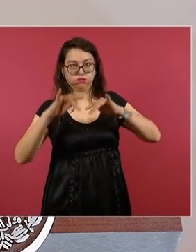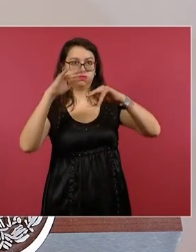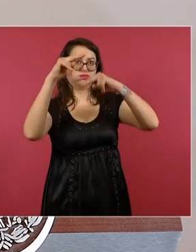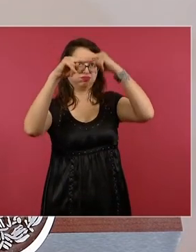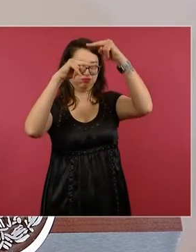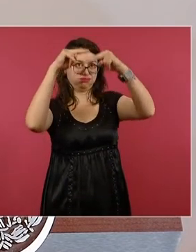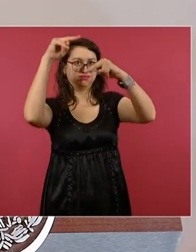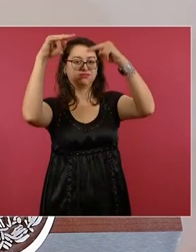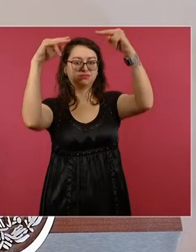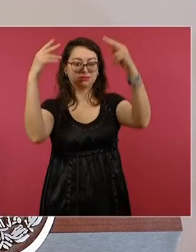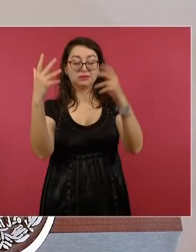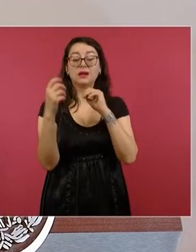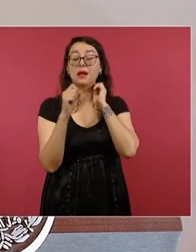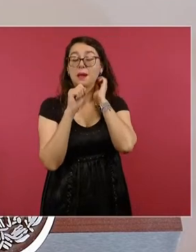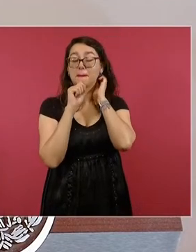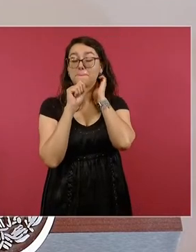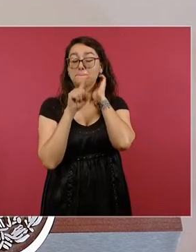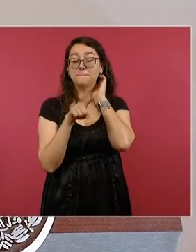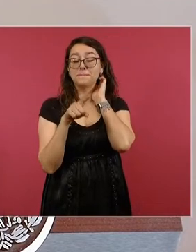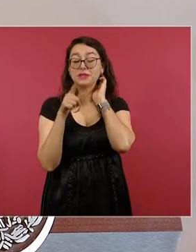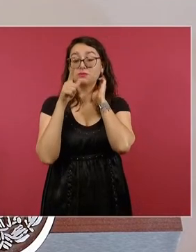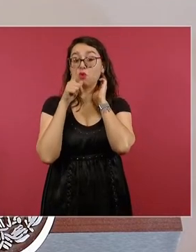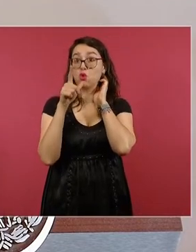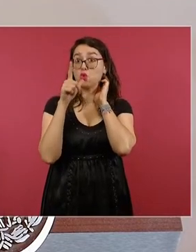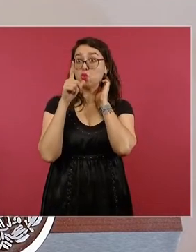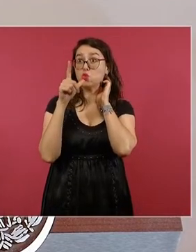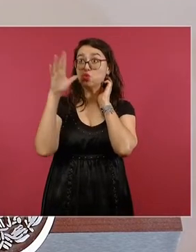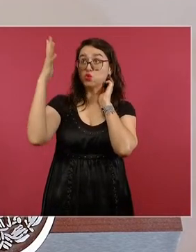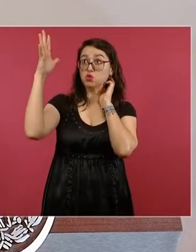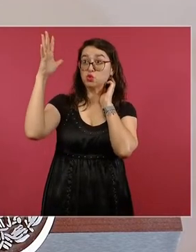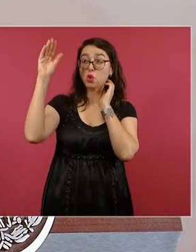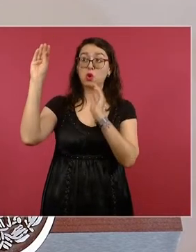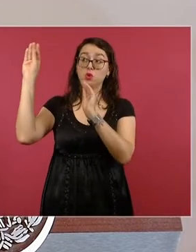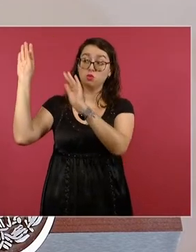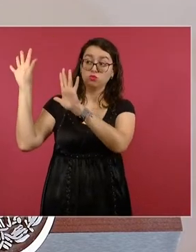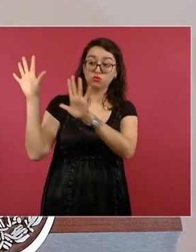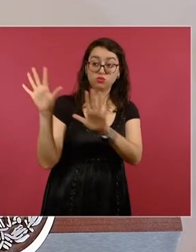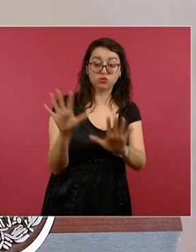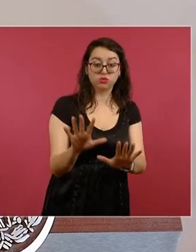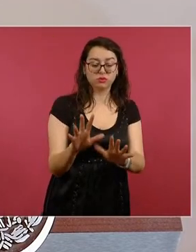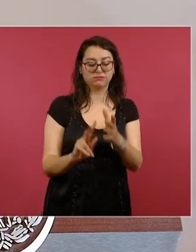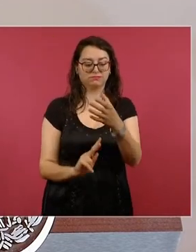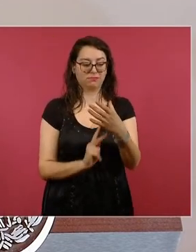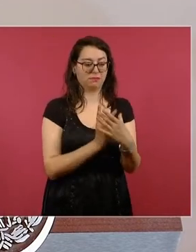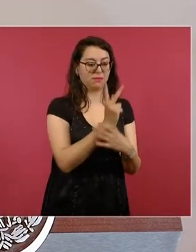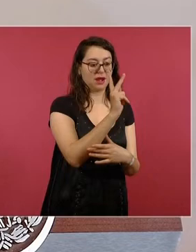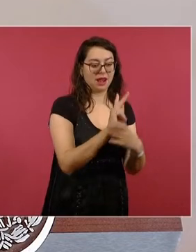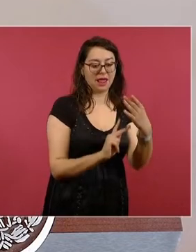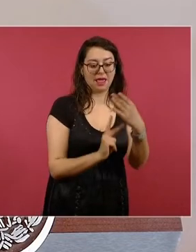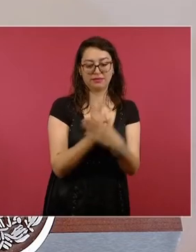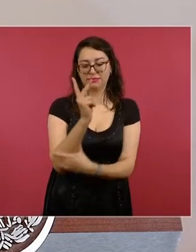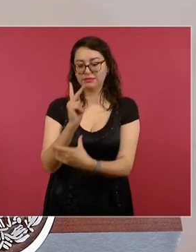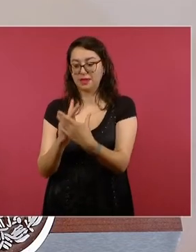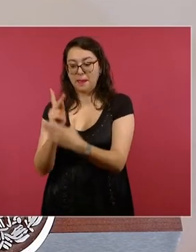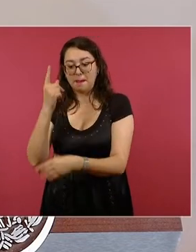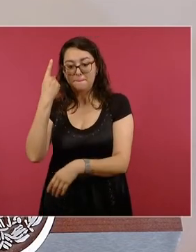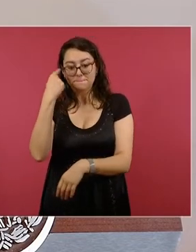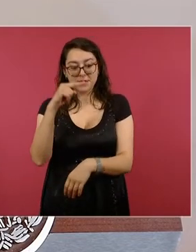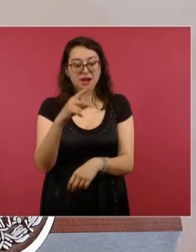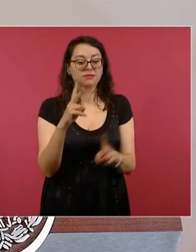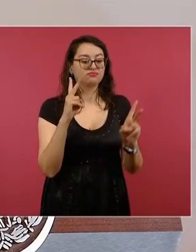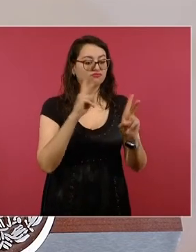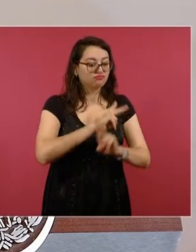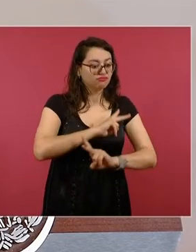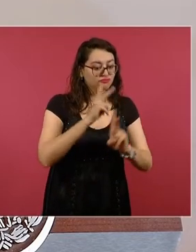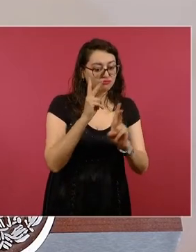luz proveniente de nuestra estrella sustenta la vida de las plantas, las cuales, a su vez, producen alimento y oxígeno